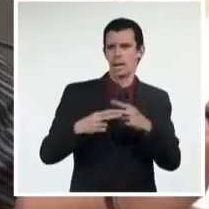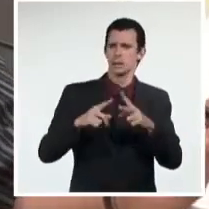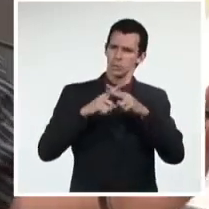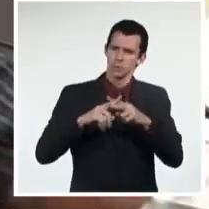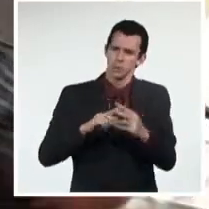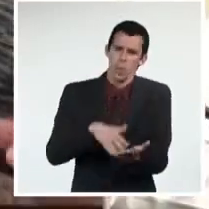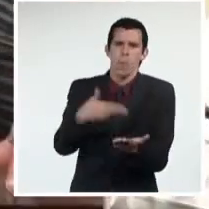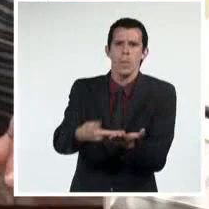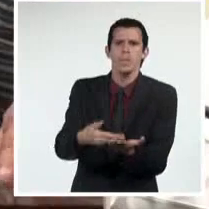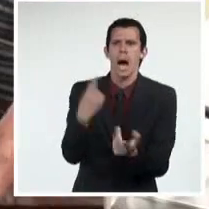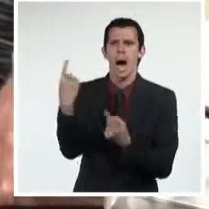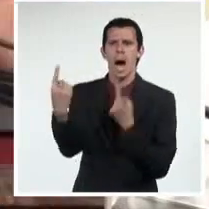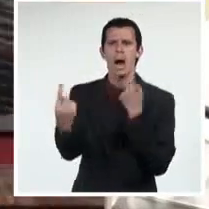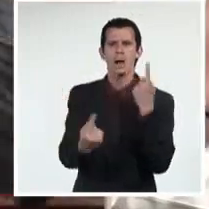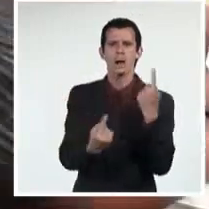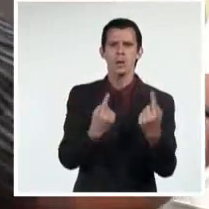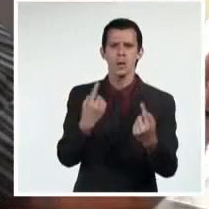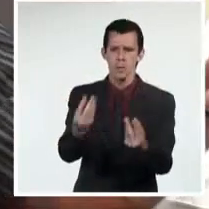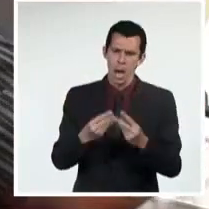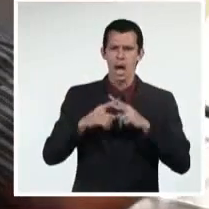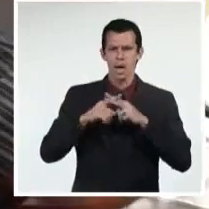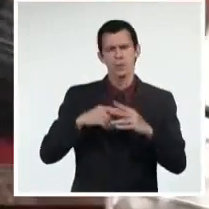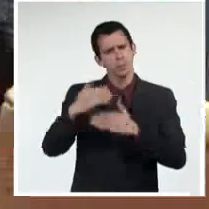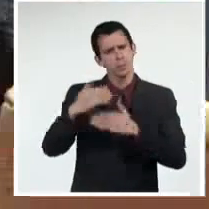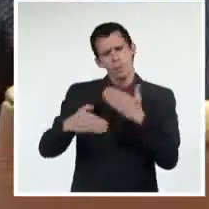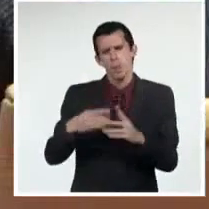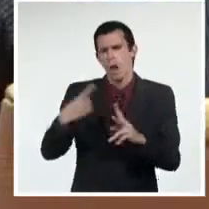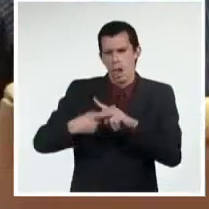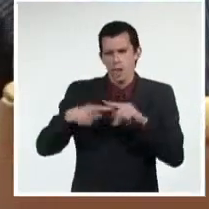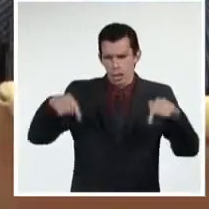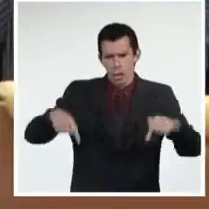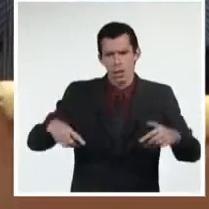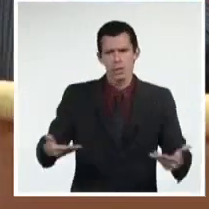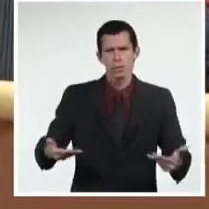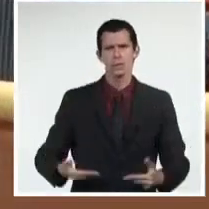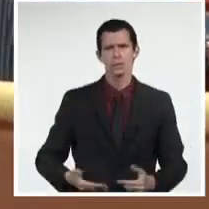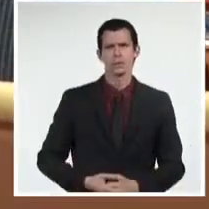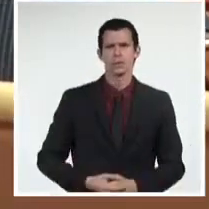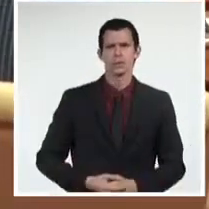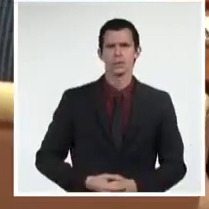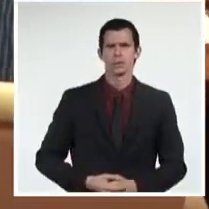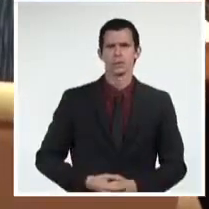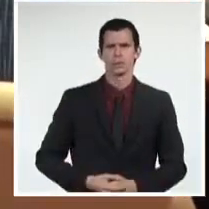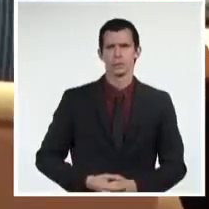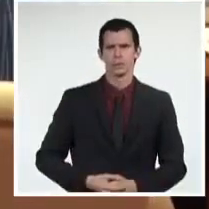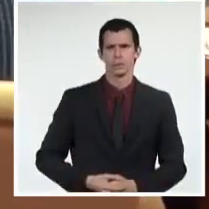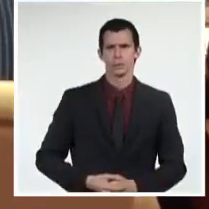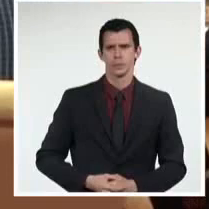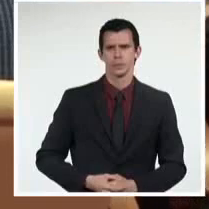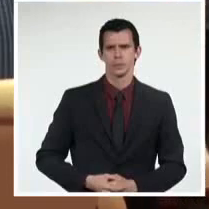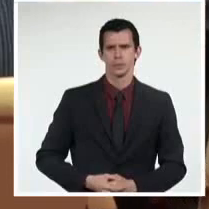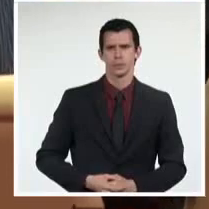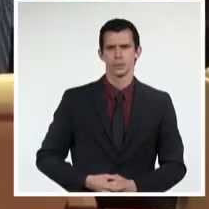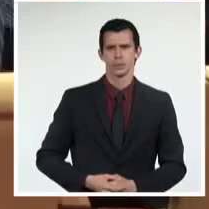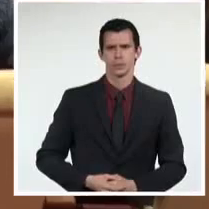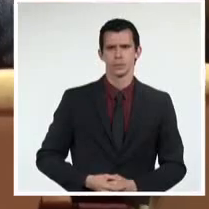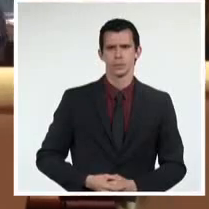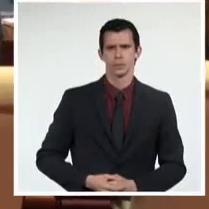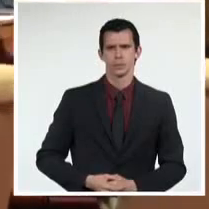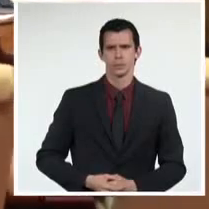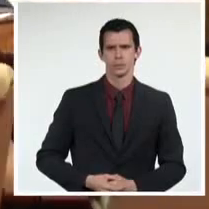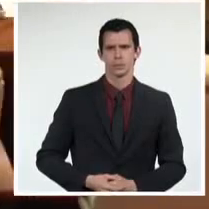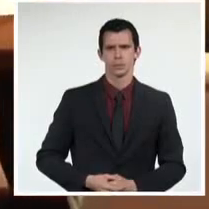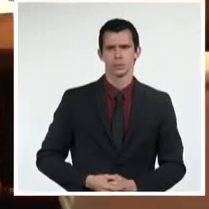vías para rebasar esos obstáculos. Como es habitual, el máximo órgano de gobierno dio continuidad al estado